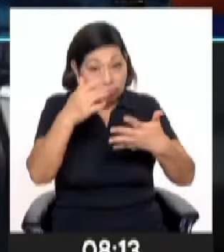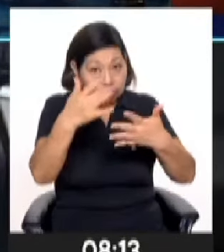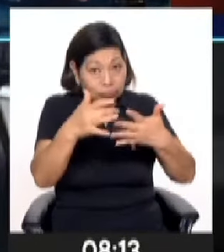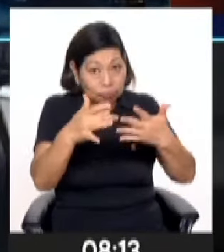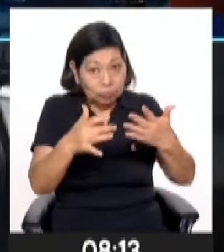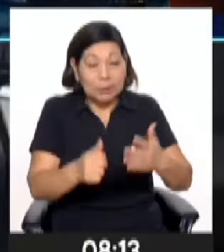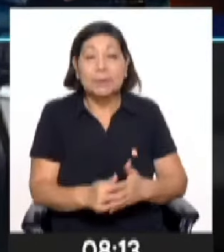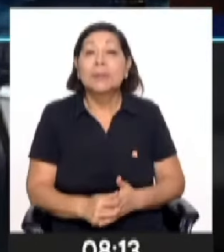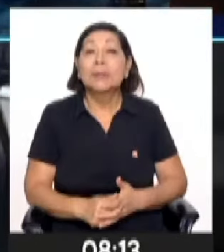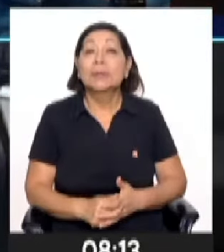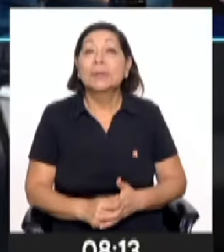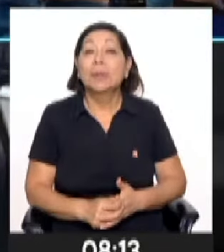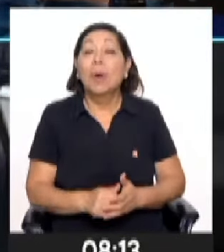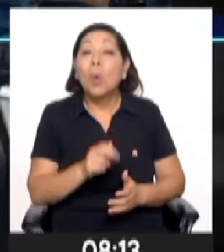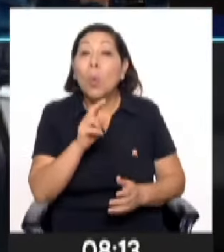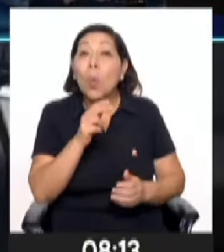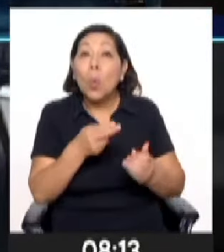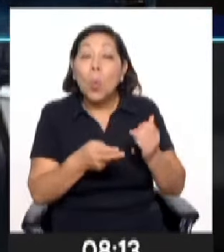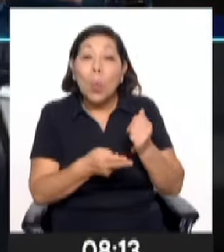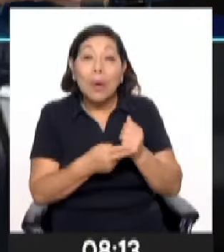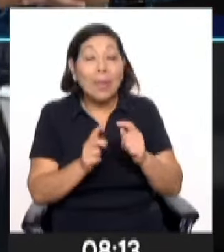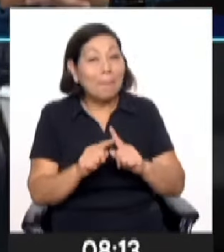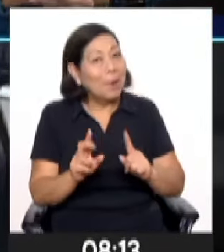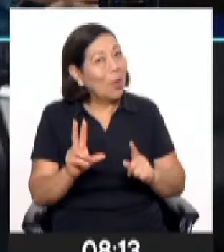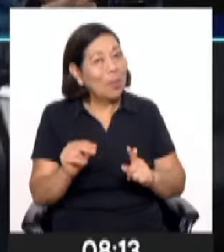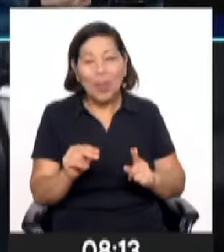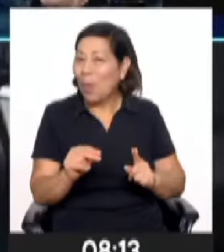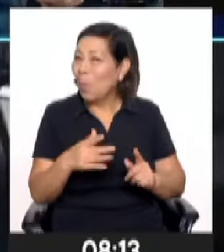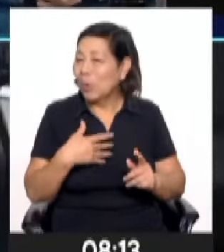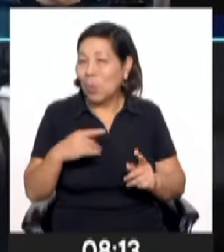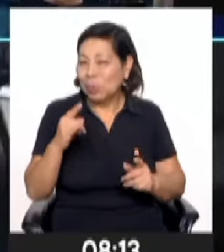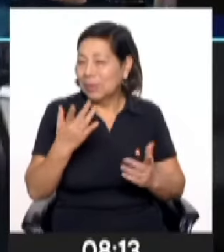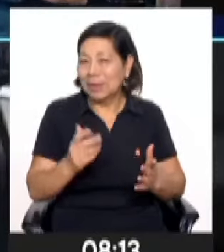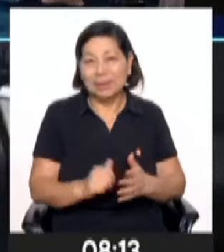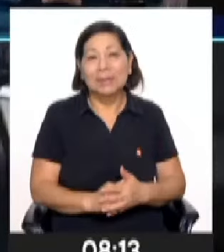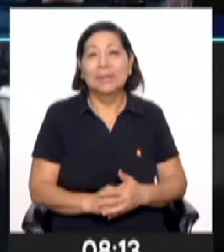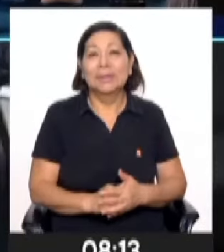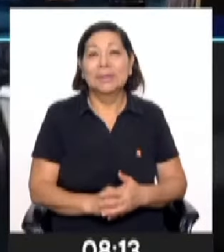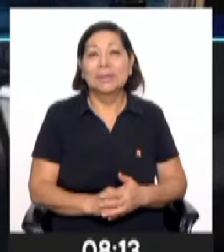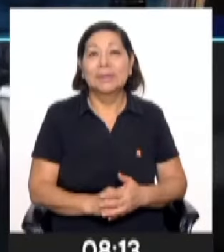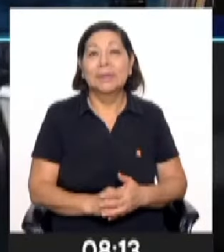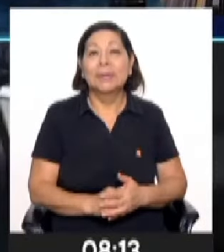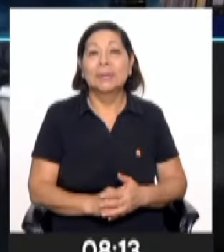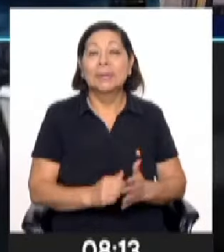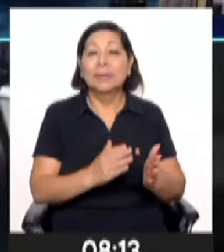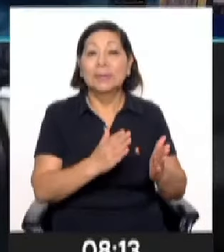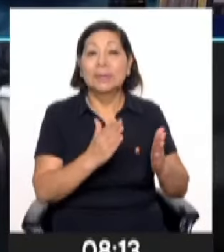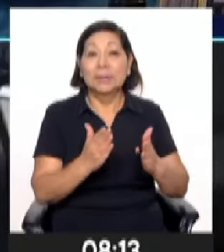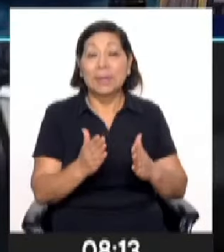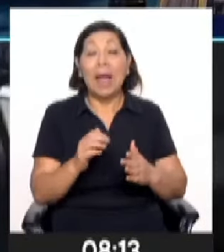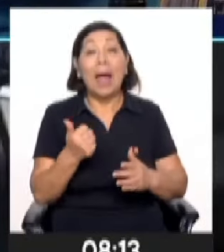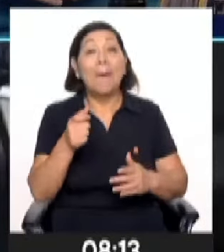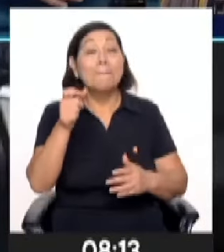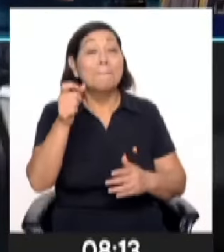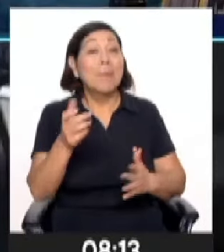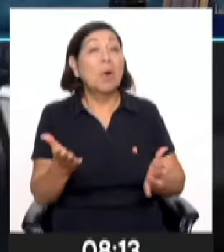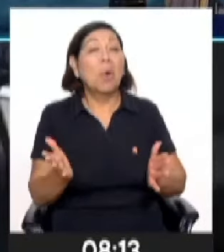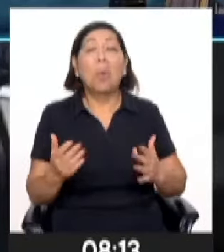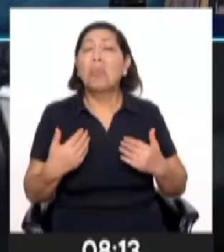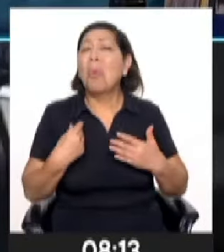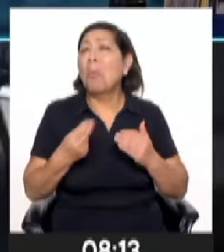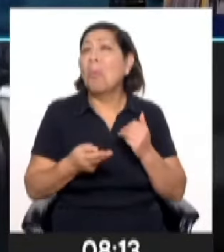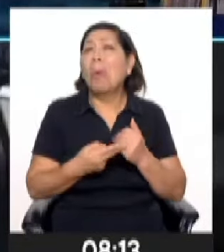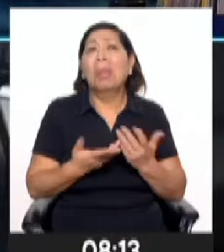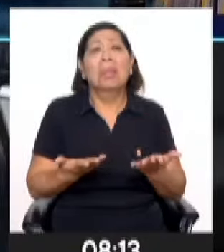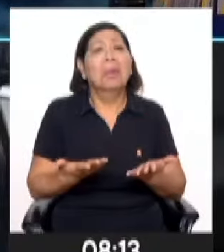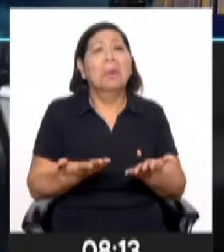eso hay que tenerlo también reservado, ¿no? Y no usar todos mis ahorros. Siguiente, por favor. Ahora, hay gente pues, que dice, no, Jorge, yo no tengo